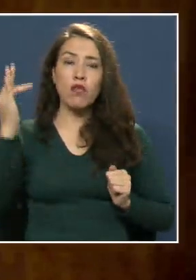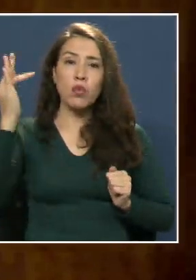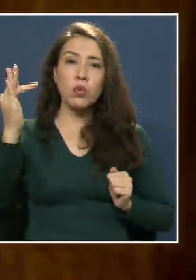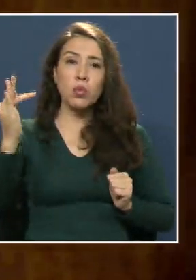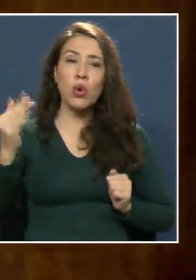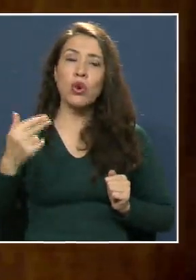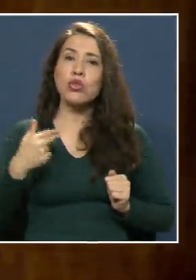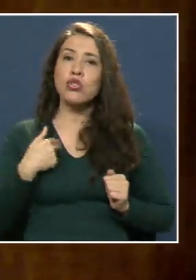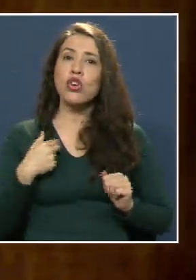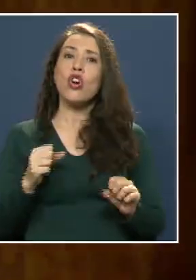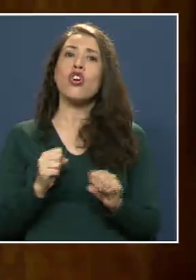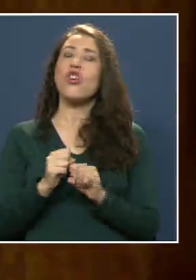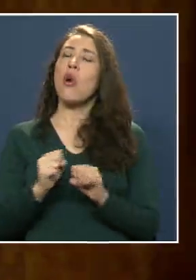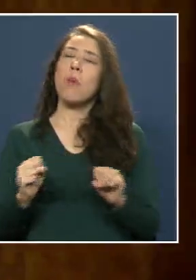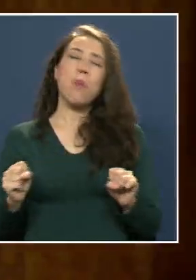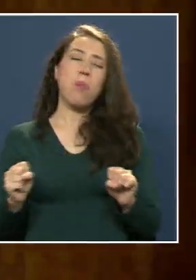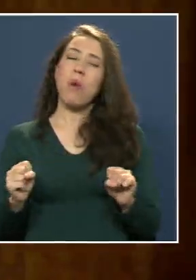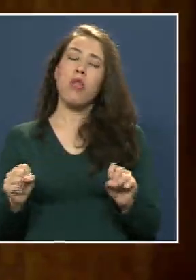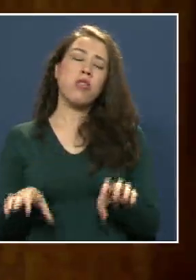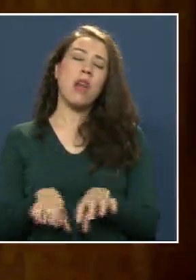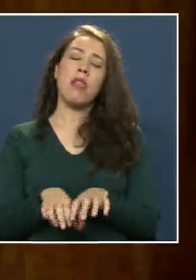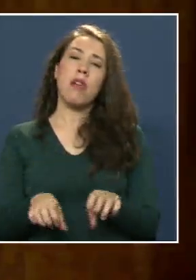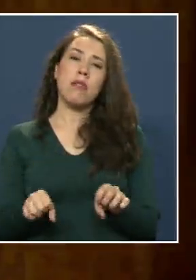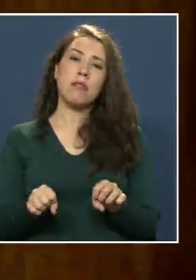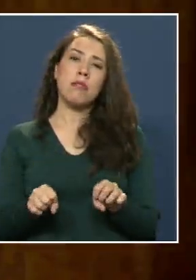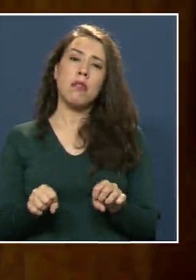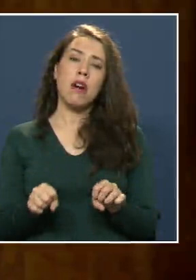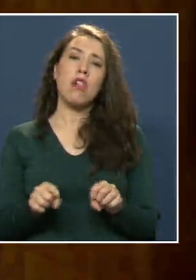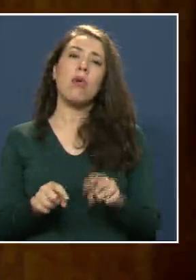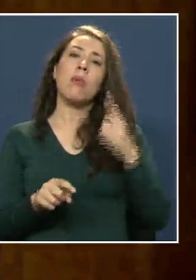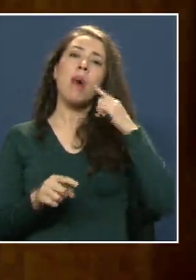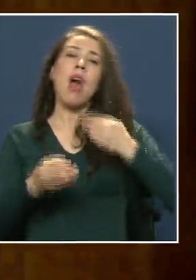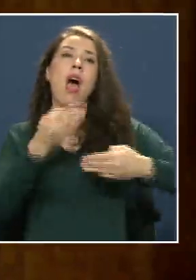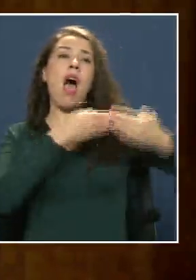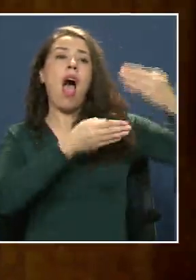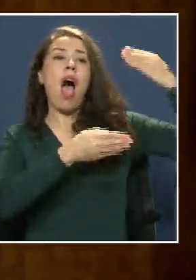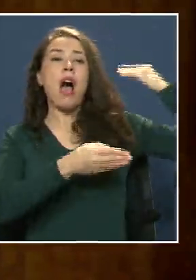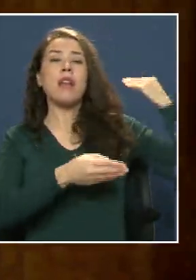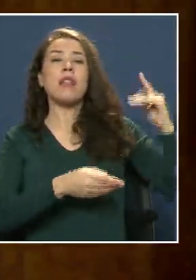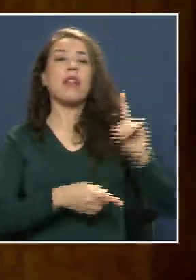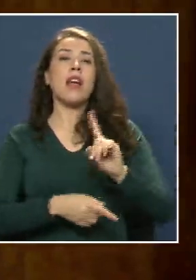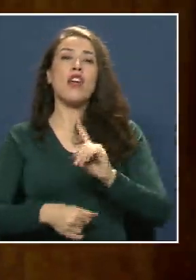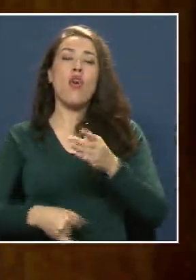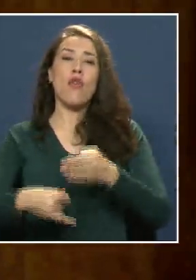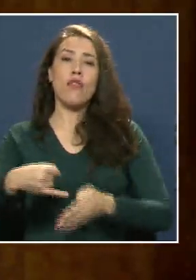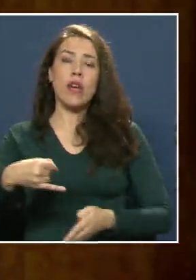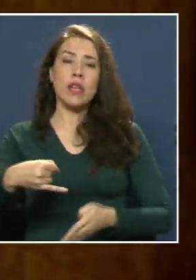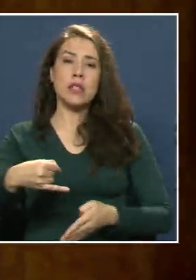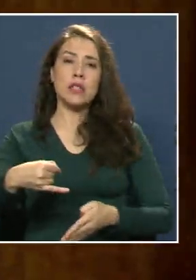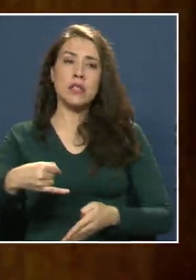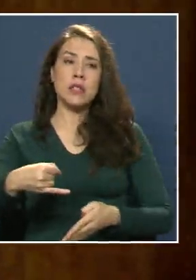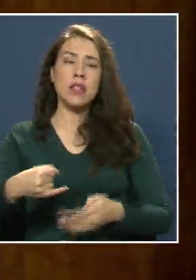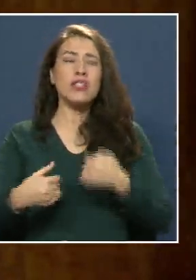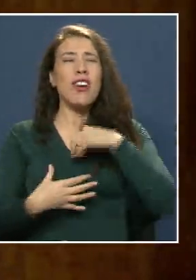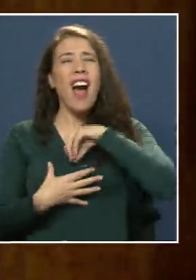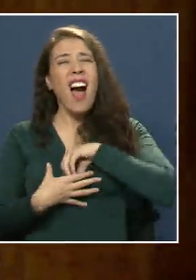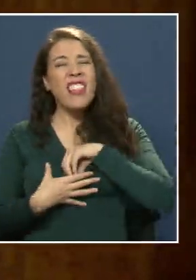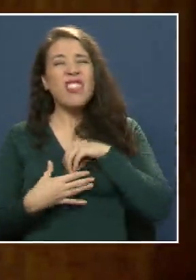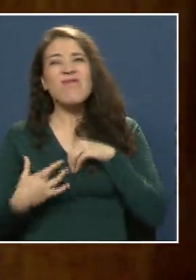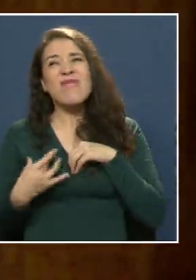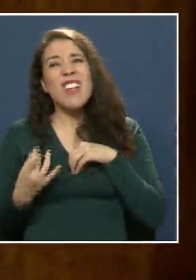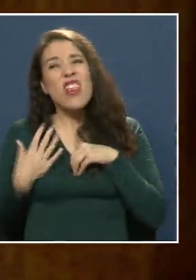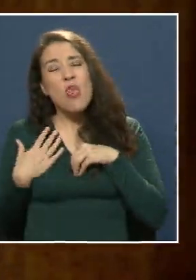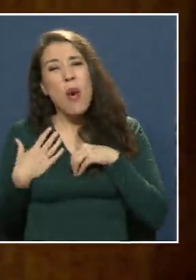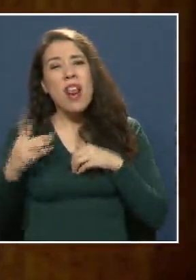es que no puedo hacerme parte de la extensión hacia el pasado de la imprescripción. Internamente me duele no